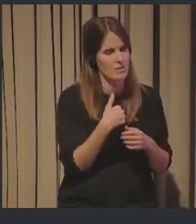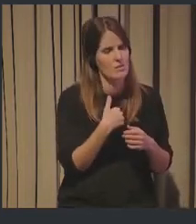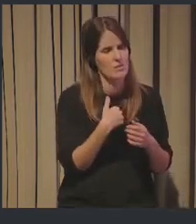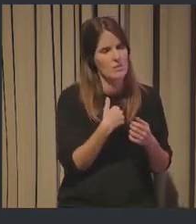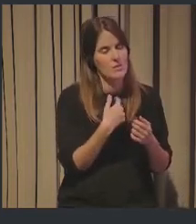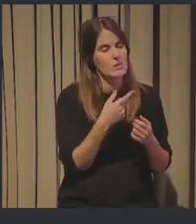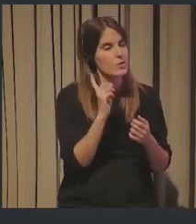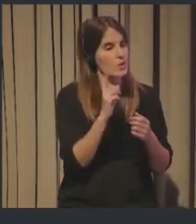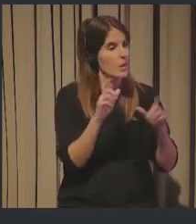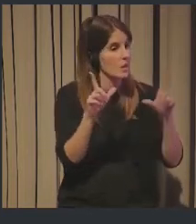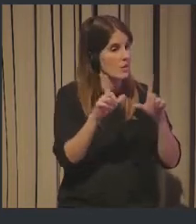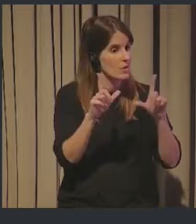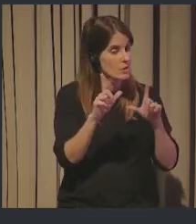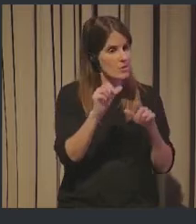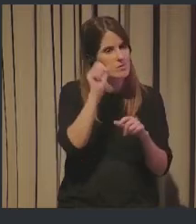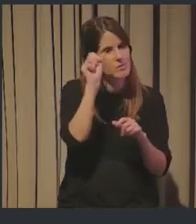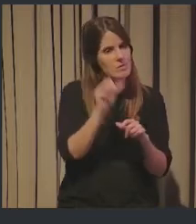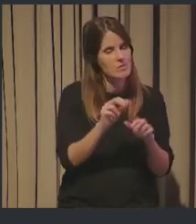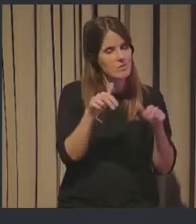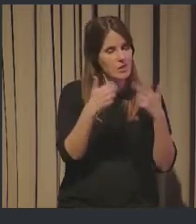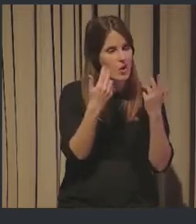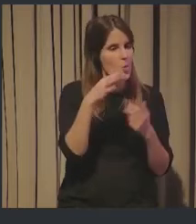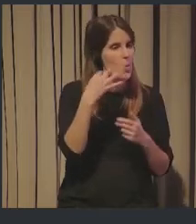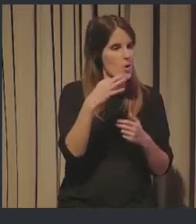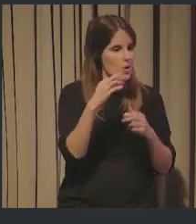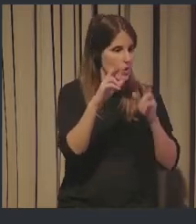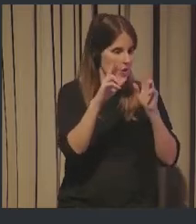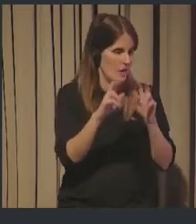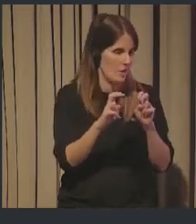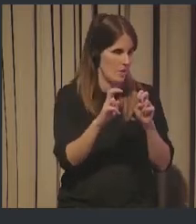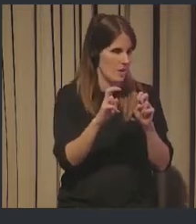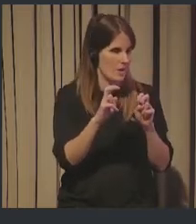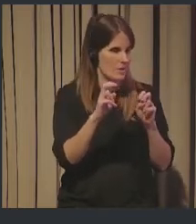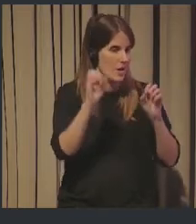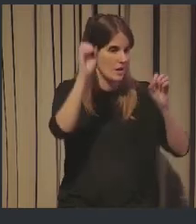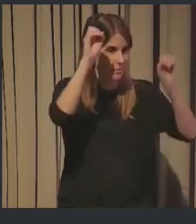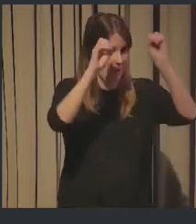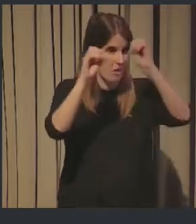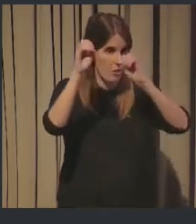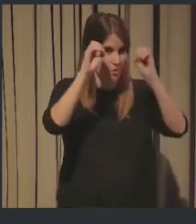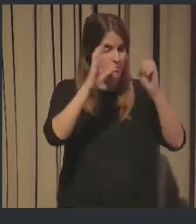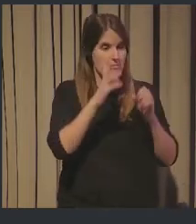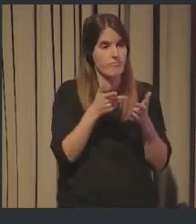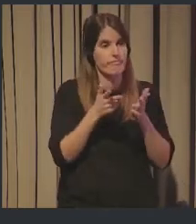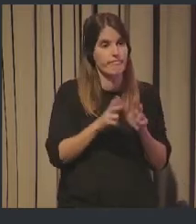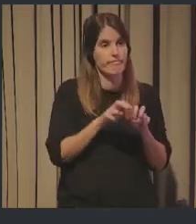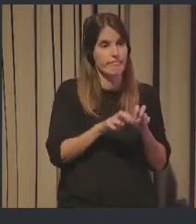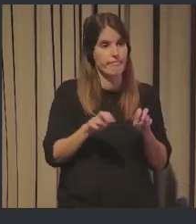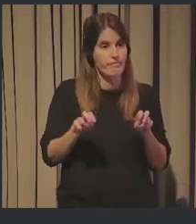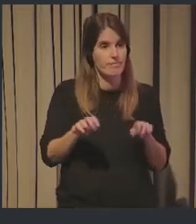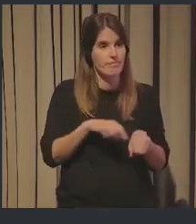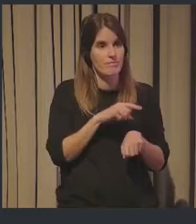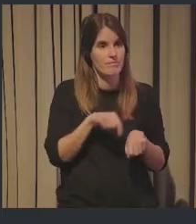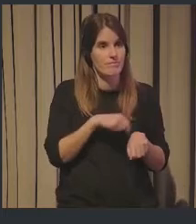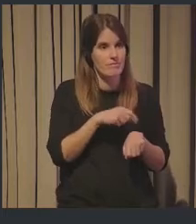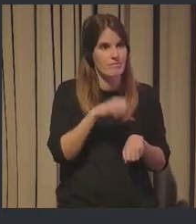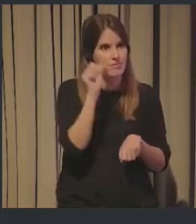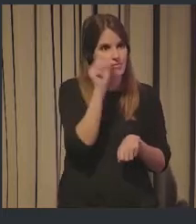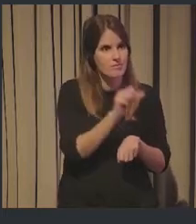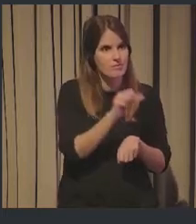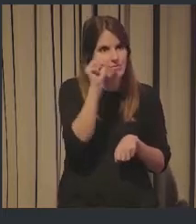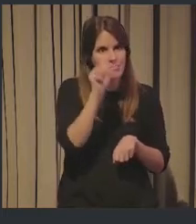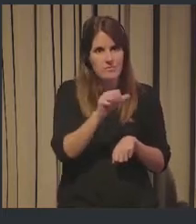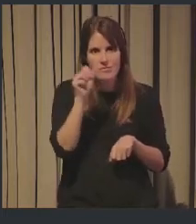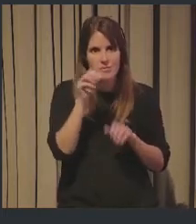ver en televisión eran los programas espaciales, así que estábamos sentados horas y horas viendo